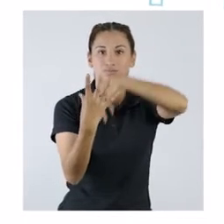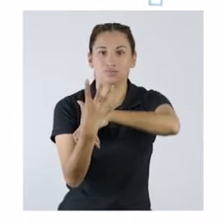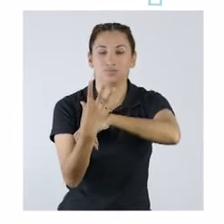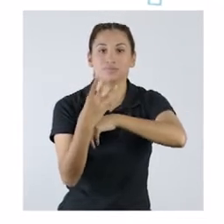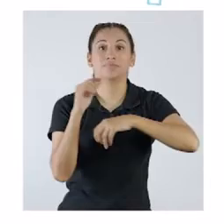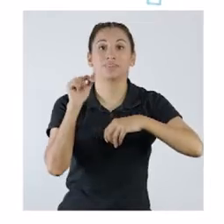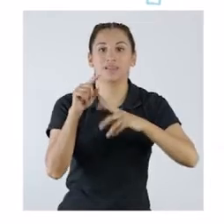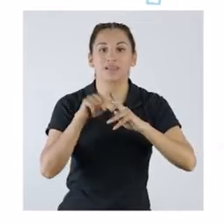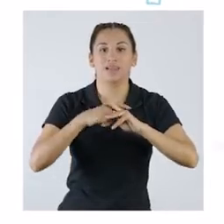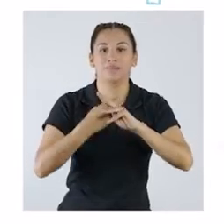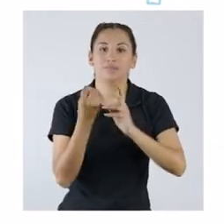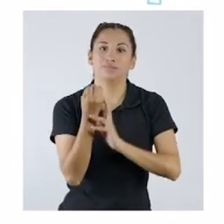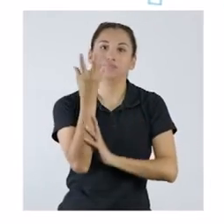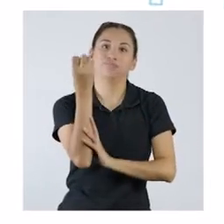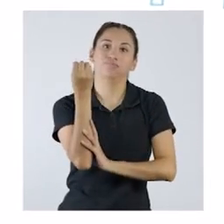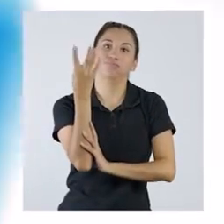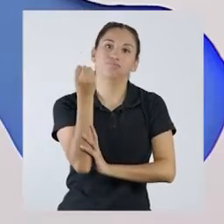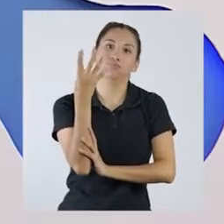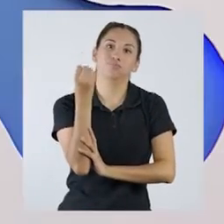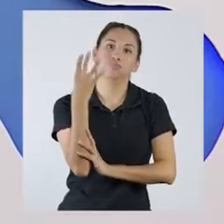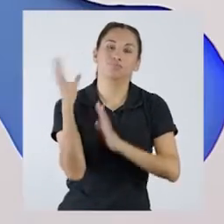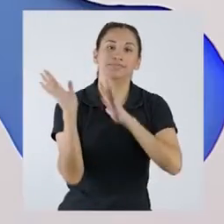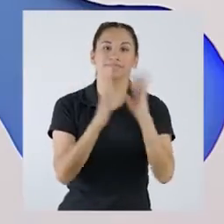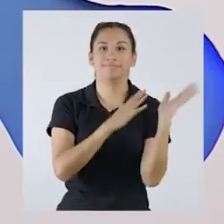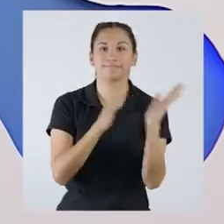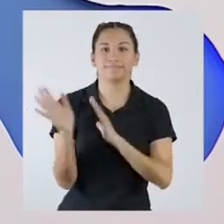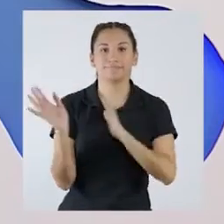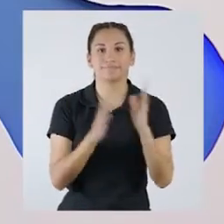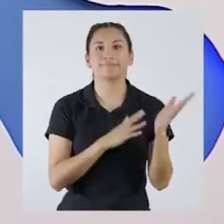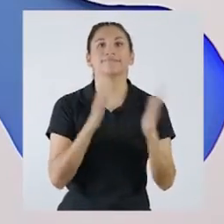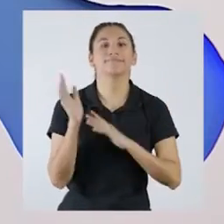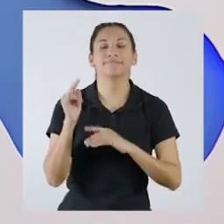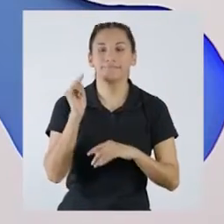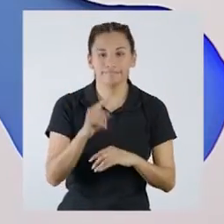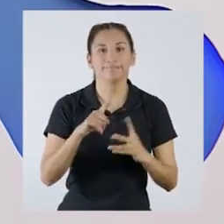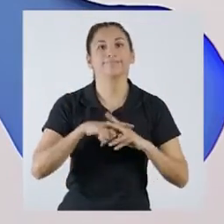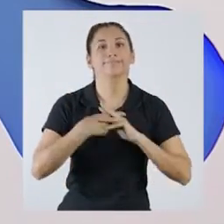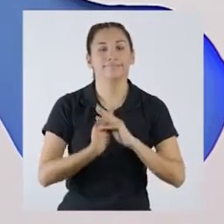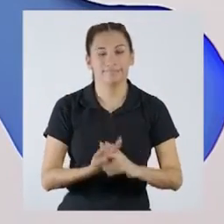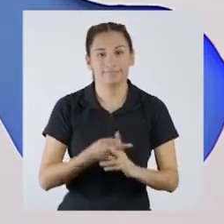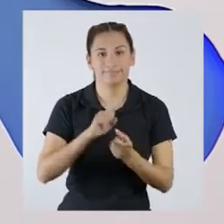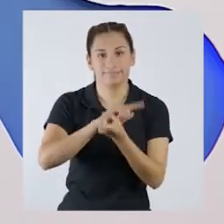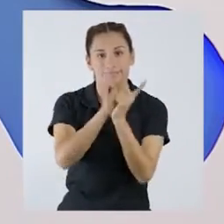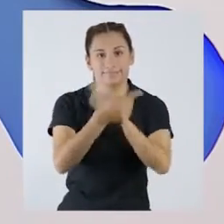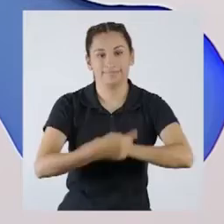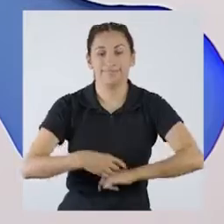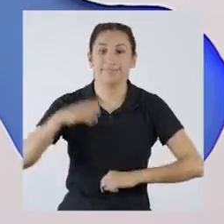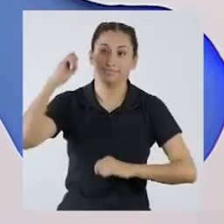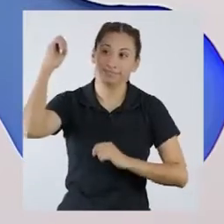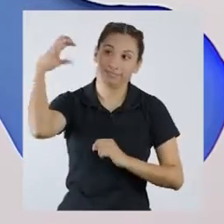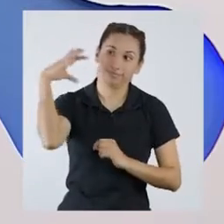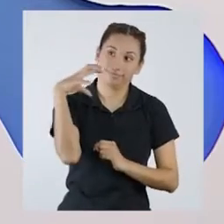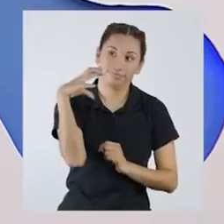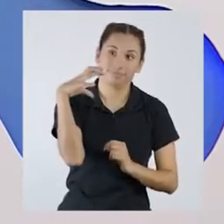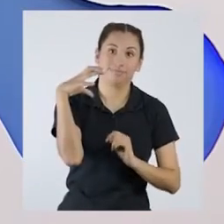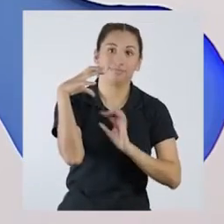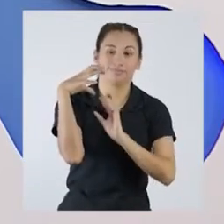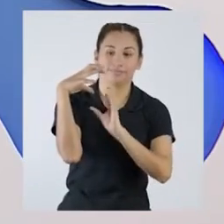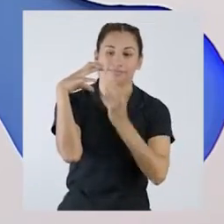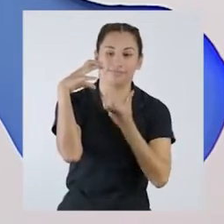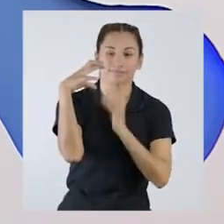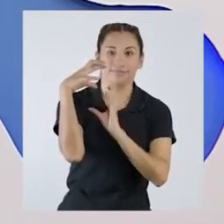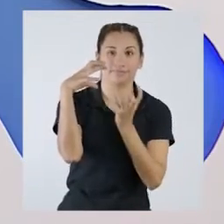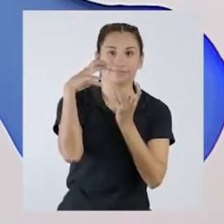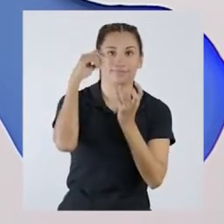y almidón, y oxígeno. De esta manera, la fotosíntesis transforma la energía luminosa